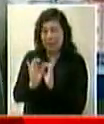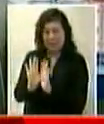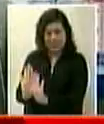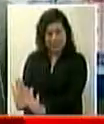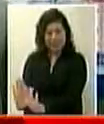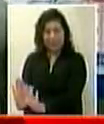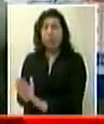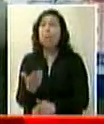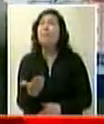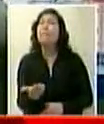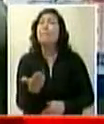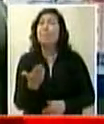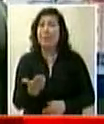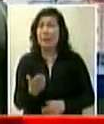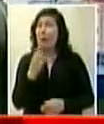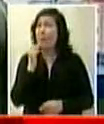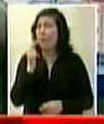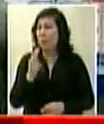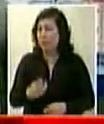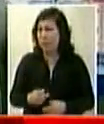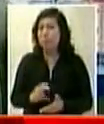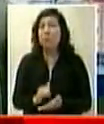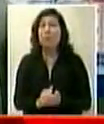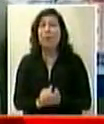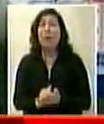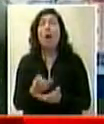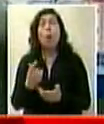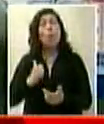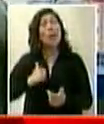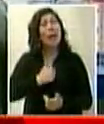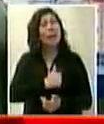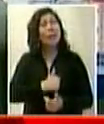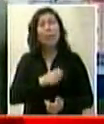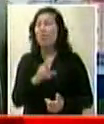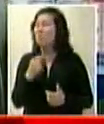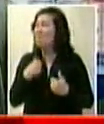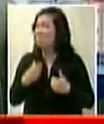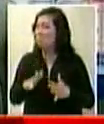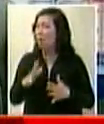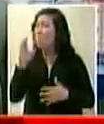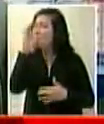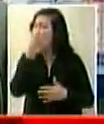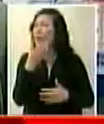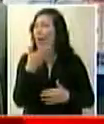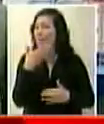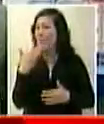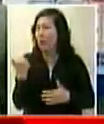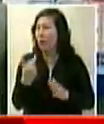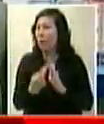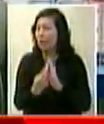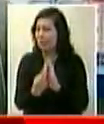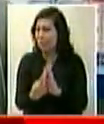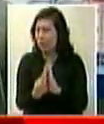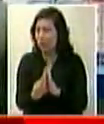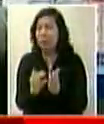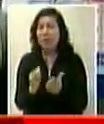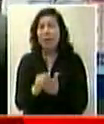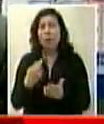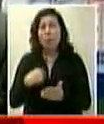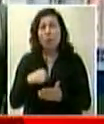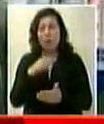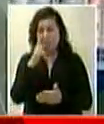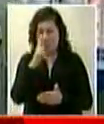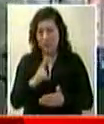rechazando esta moción de censura presentada a una actitud que a nosotros nos parece busca mejorar los sistemas de representación que hay en nuestro